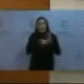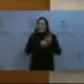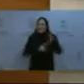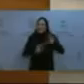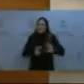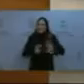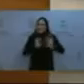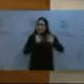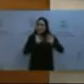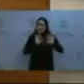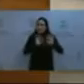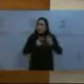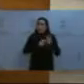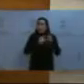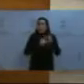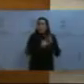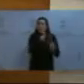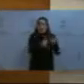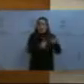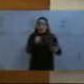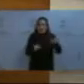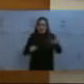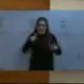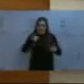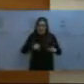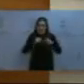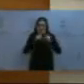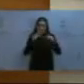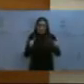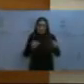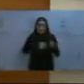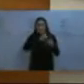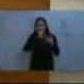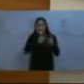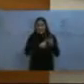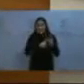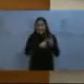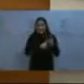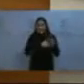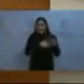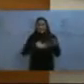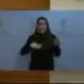específico del plan demográfico en nuestra comunidad autónoma, que